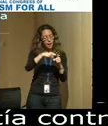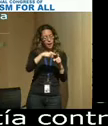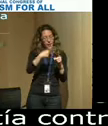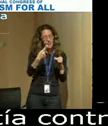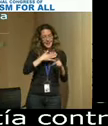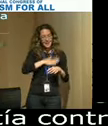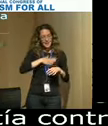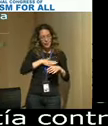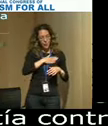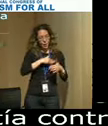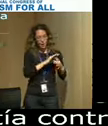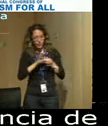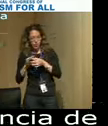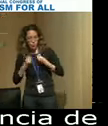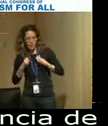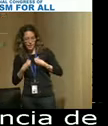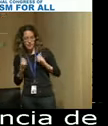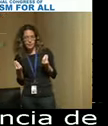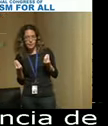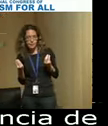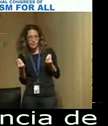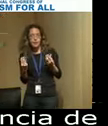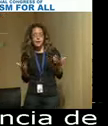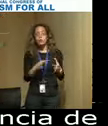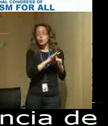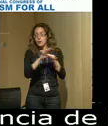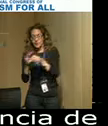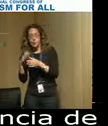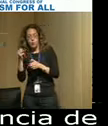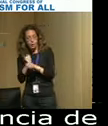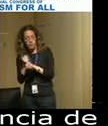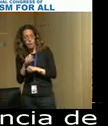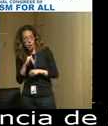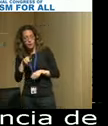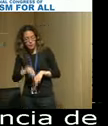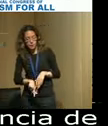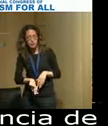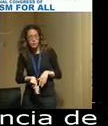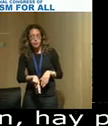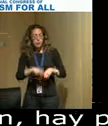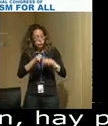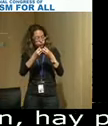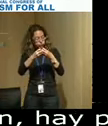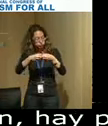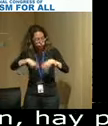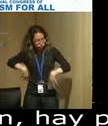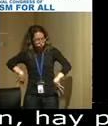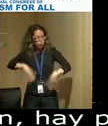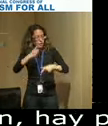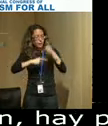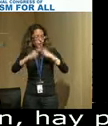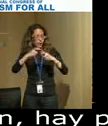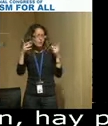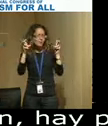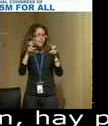también hay preguntas con respecto a los niveles de satisfacción con el trabajo, con la familia. Existe un amplio abanico de información con respecto a los niveles